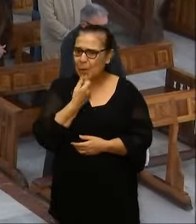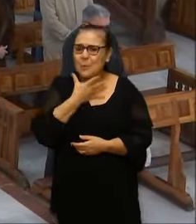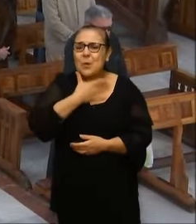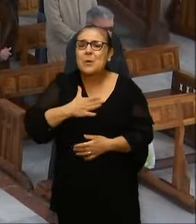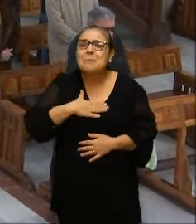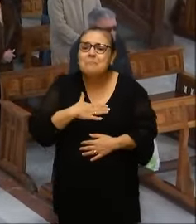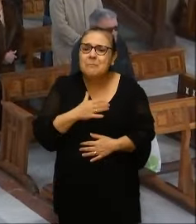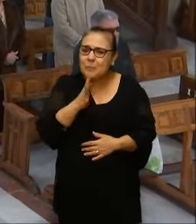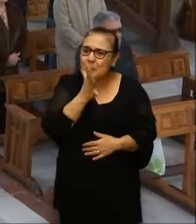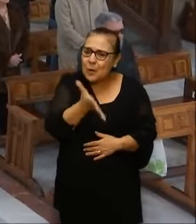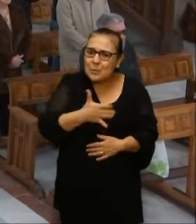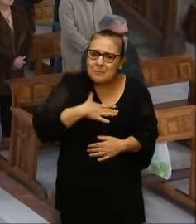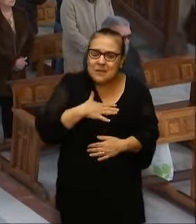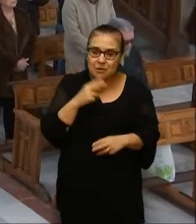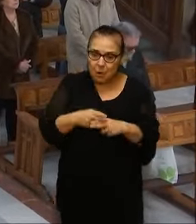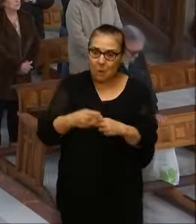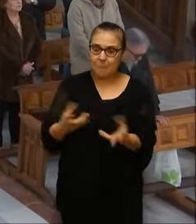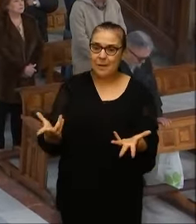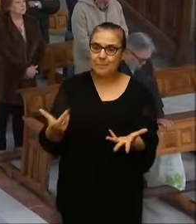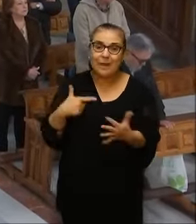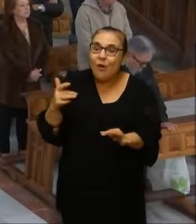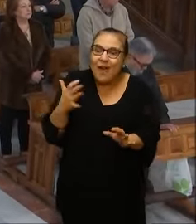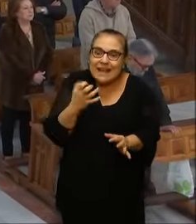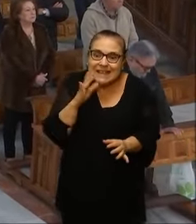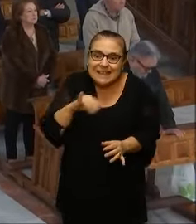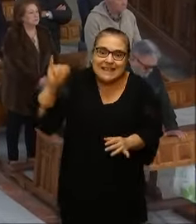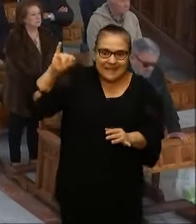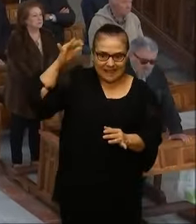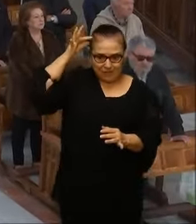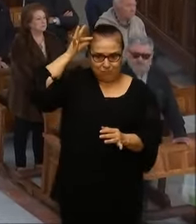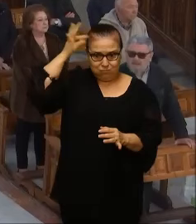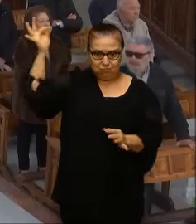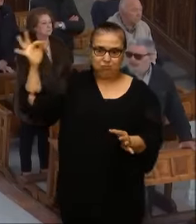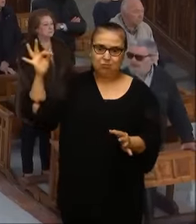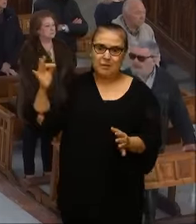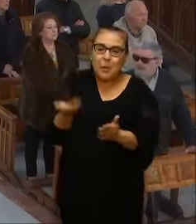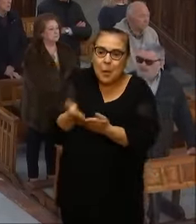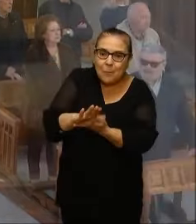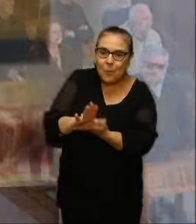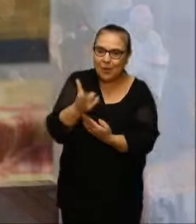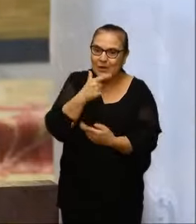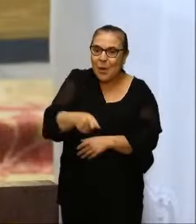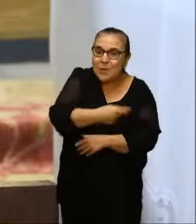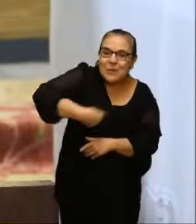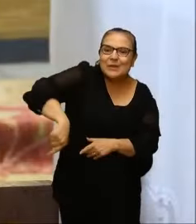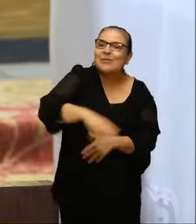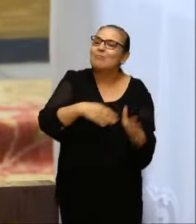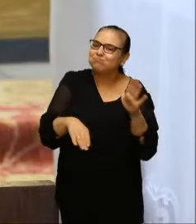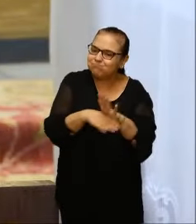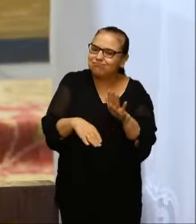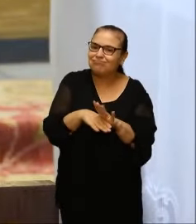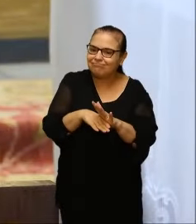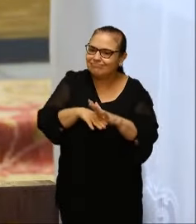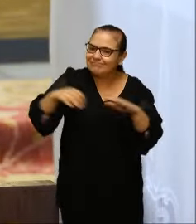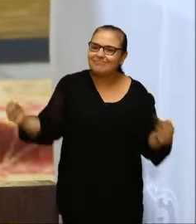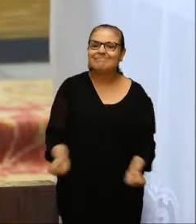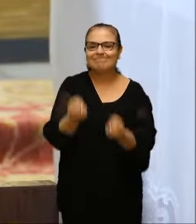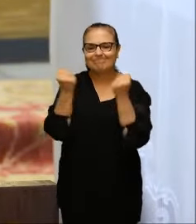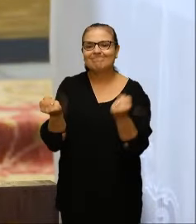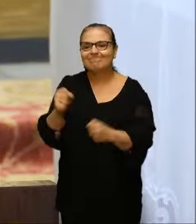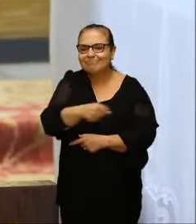mi nombre. Pero ni un cabello de vuestra cabeza perecerá. Con vuestra perseverancia